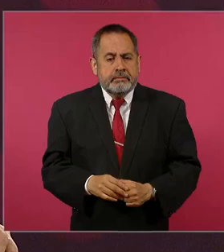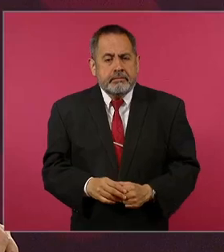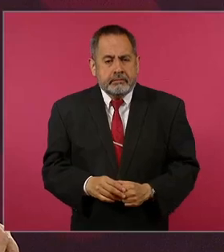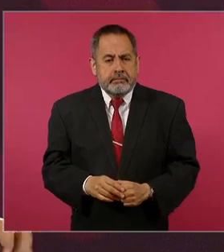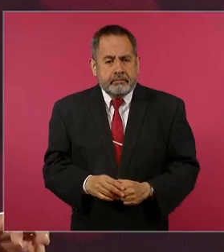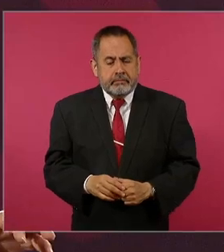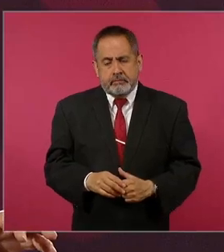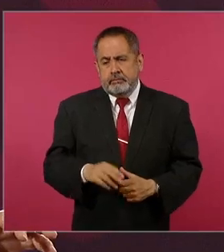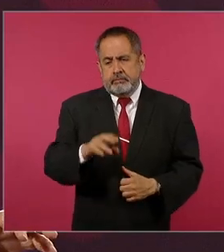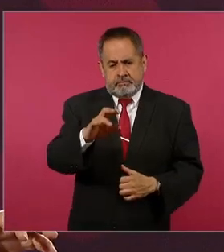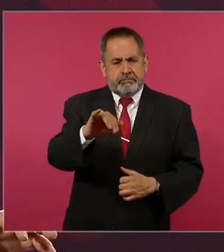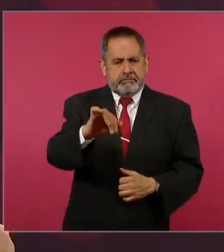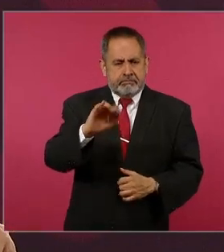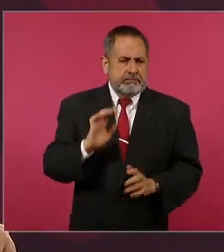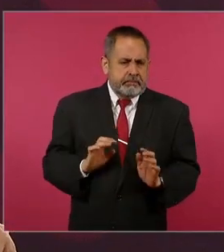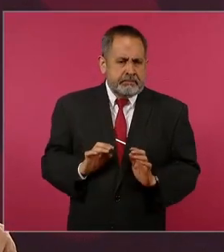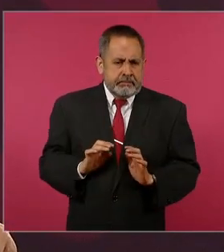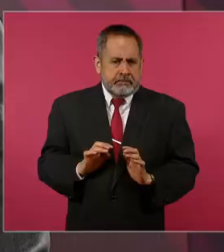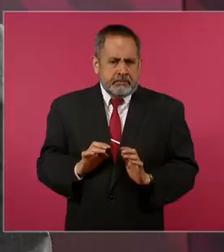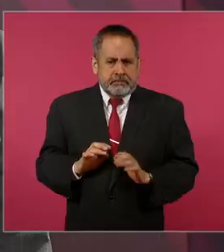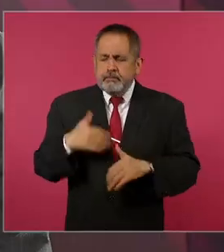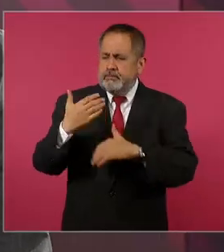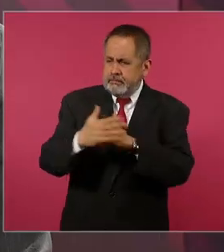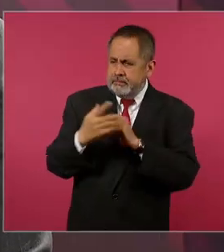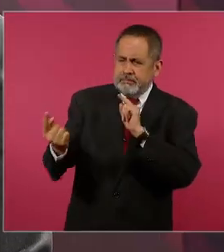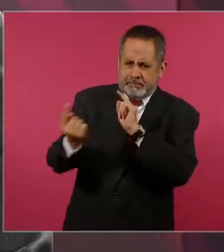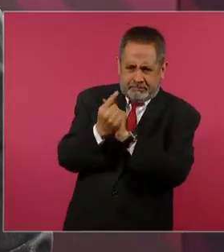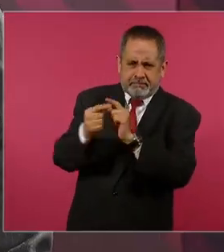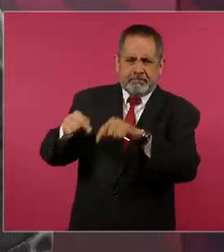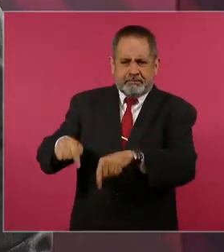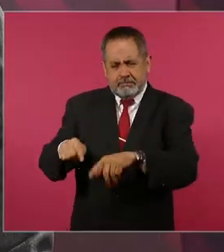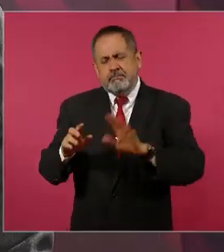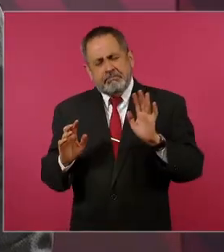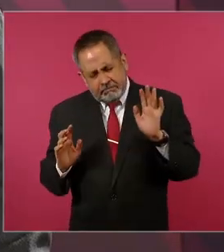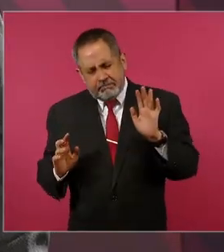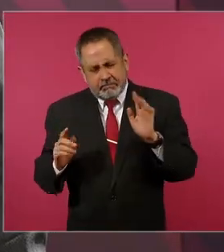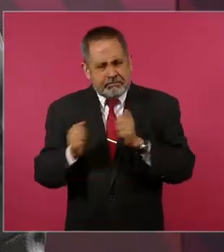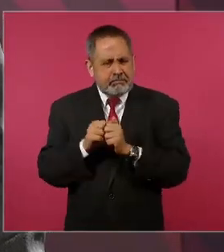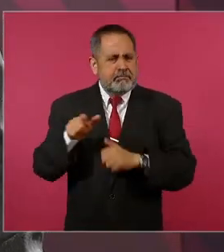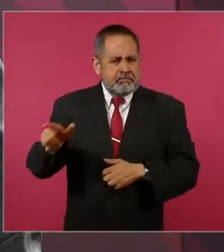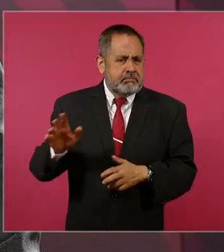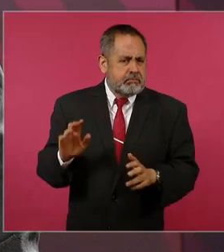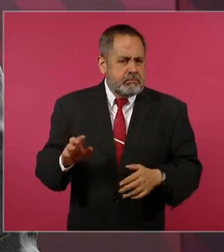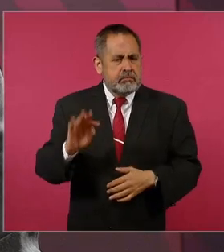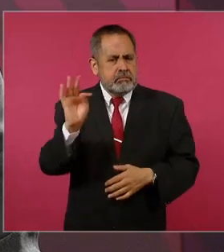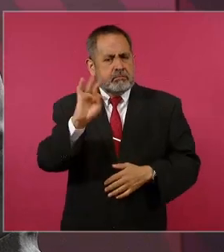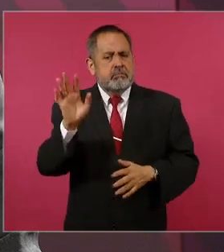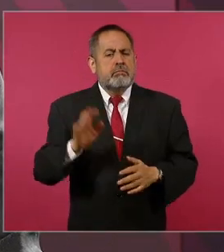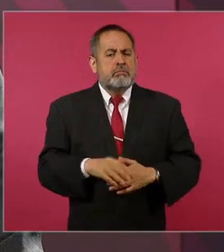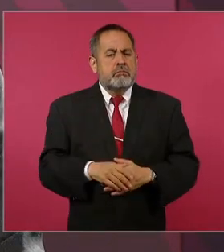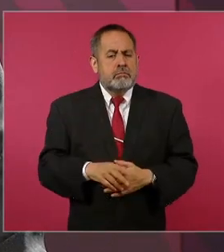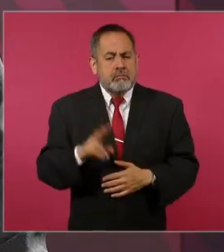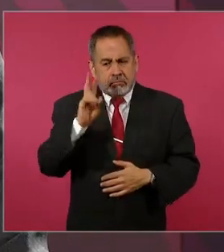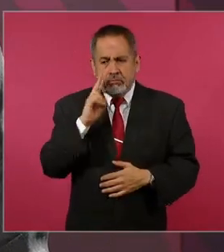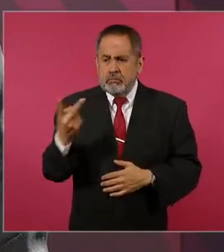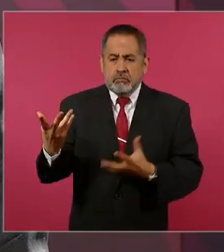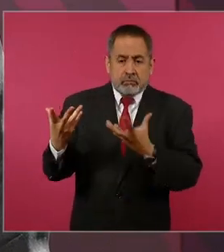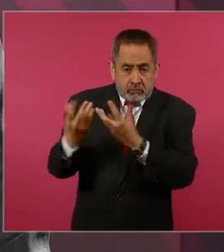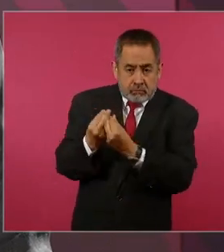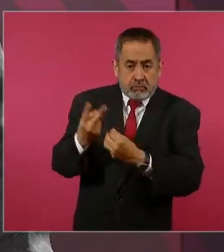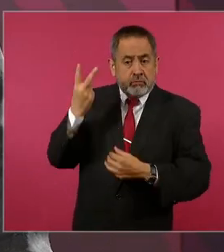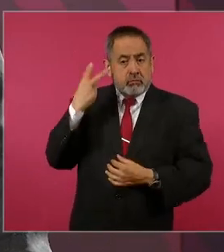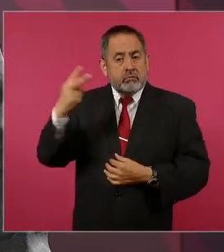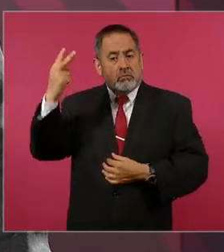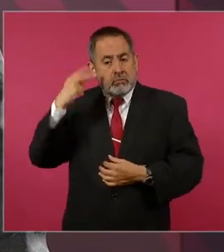Y sí, vamos a encontrarnos aquí, y a lo mejor también es posible que viajemos juntos